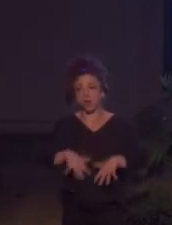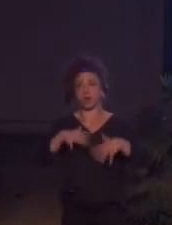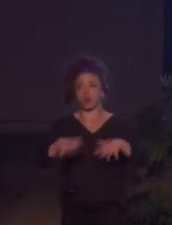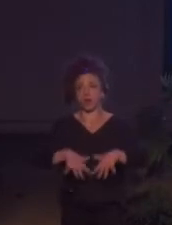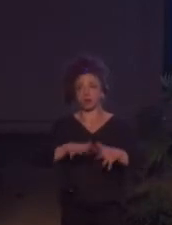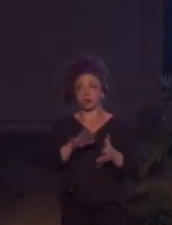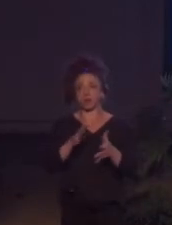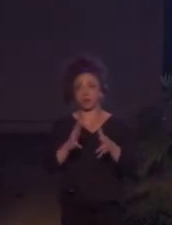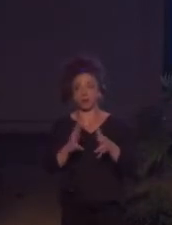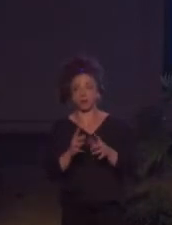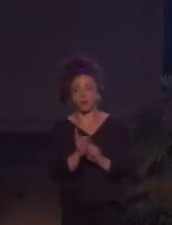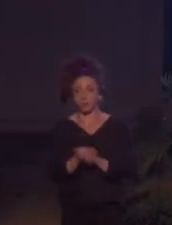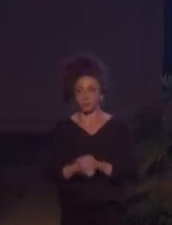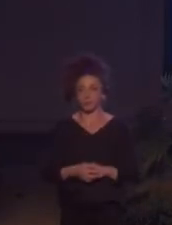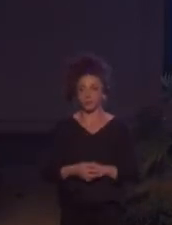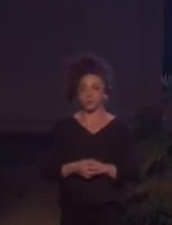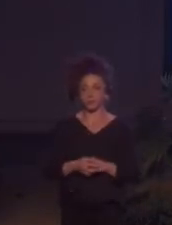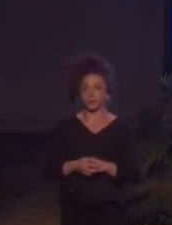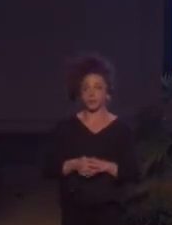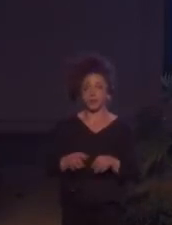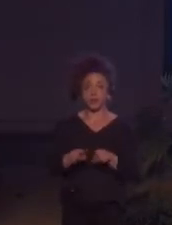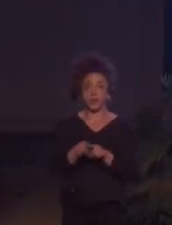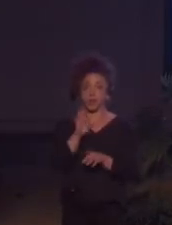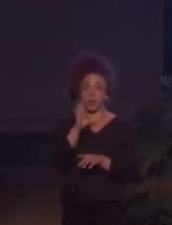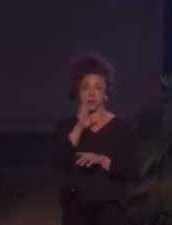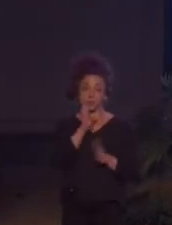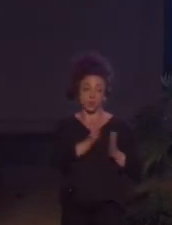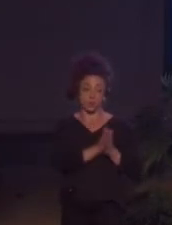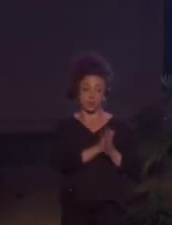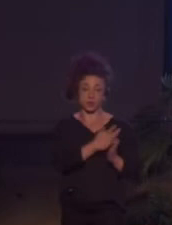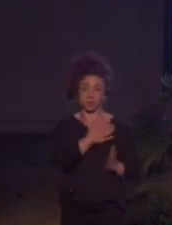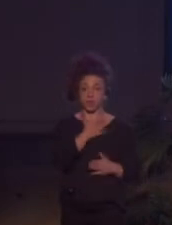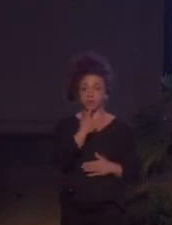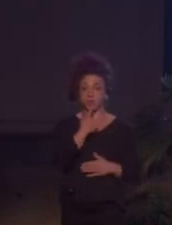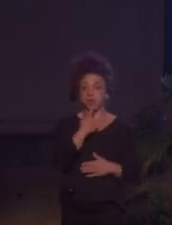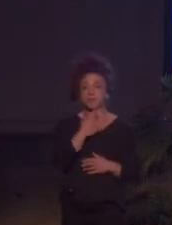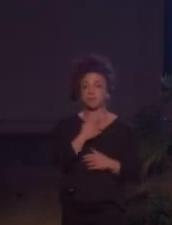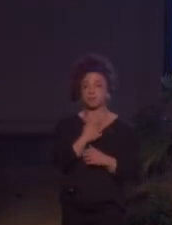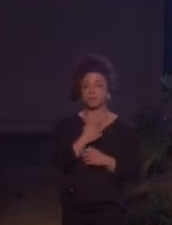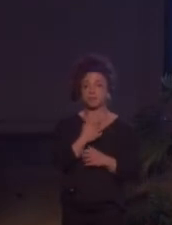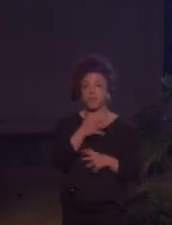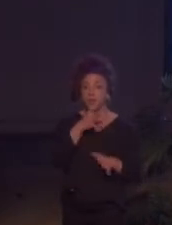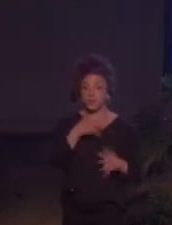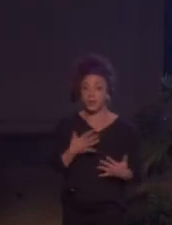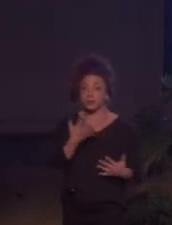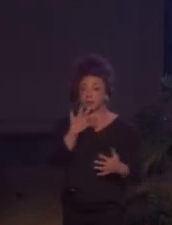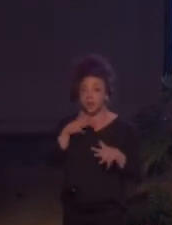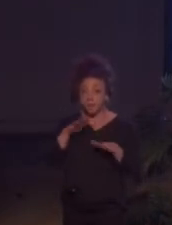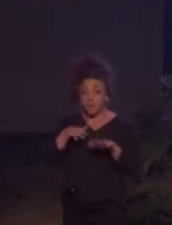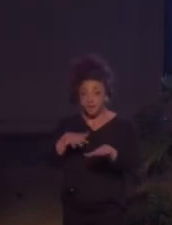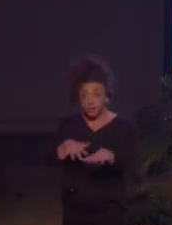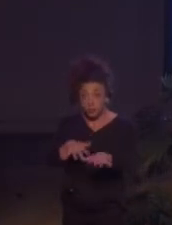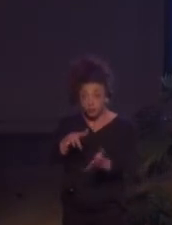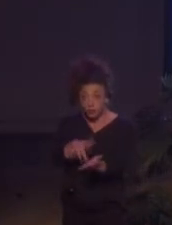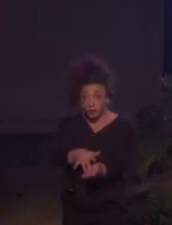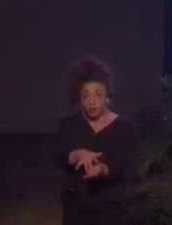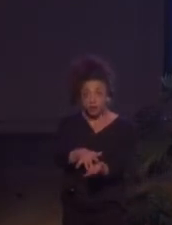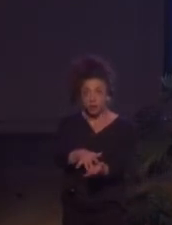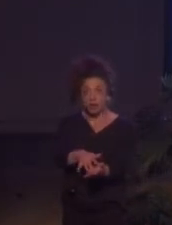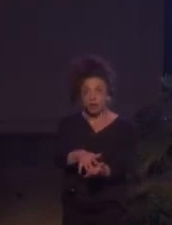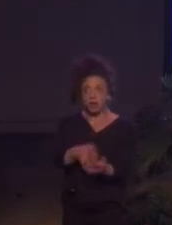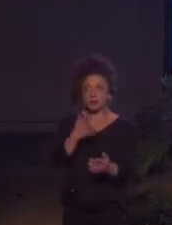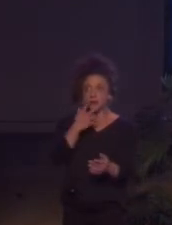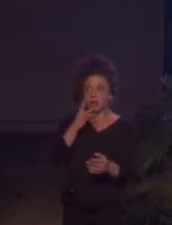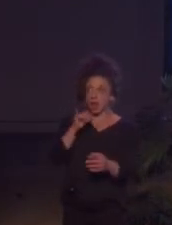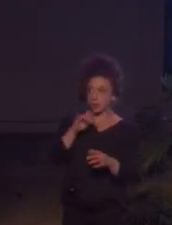bueno, y como decía Mayalen, pues mira, ahora vas a una manifestación y sí que puedes ver un bloque